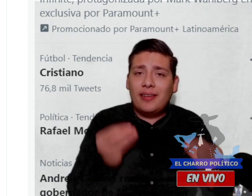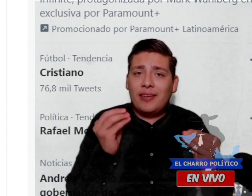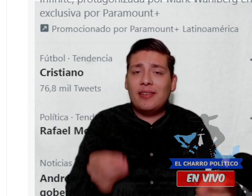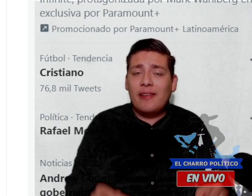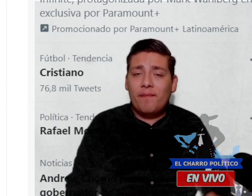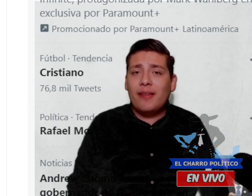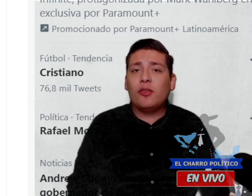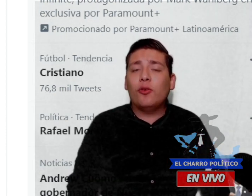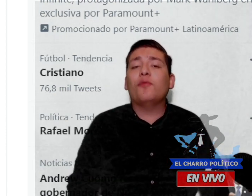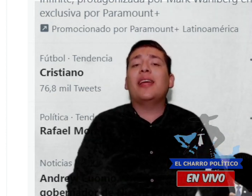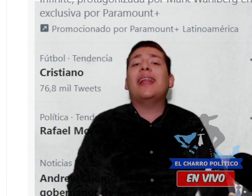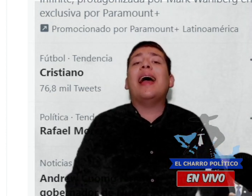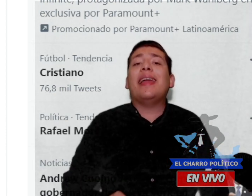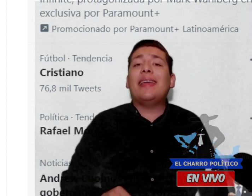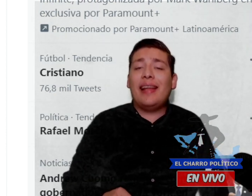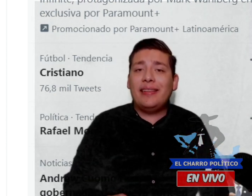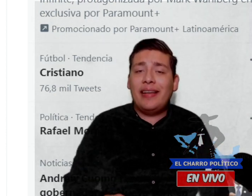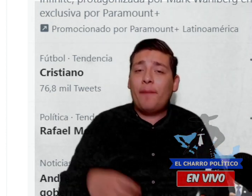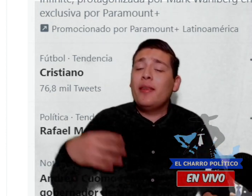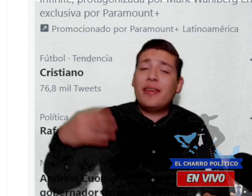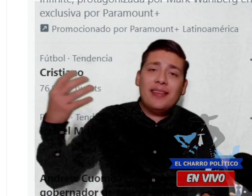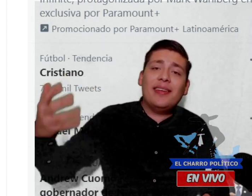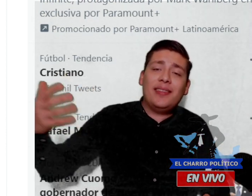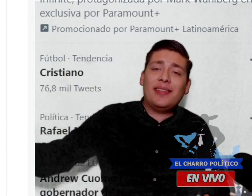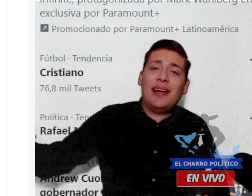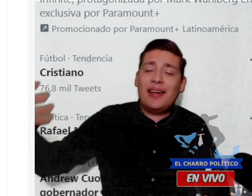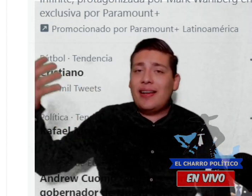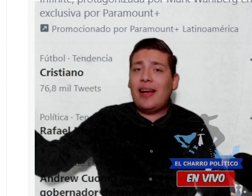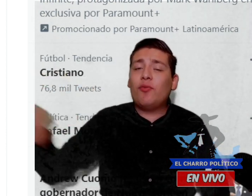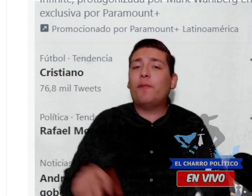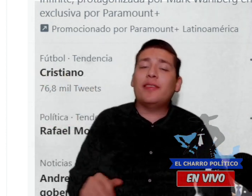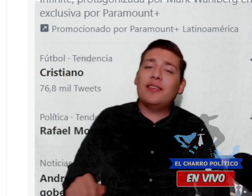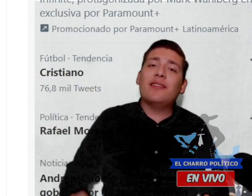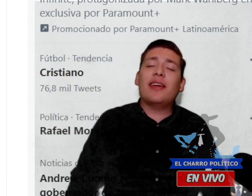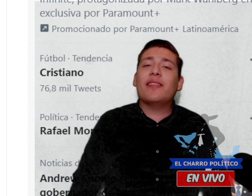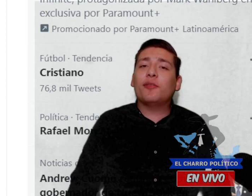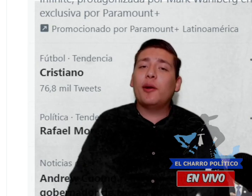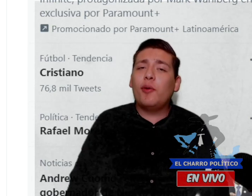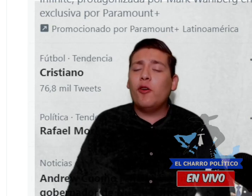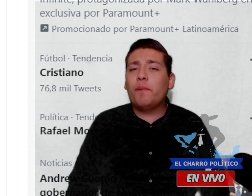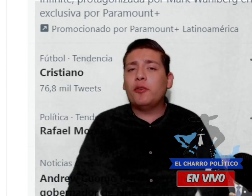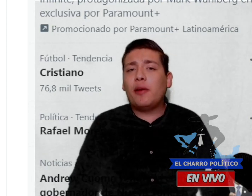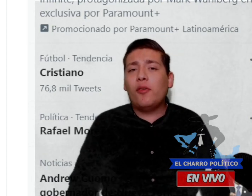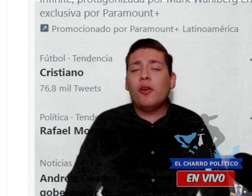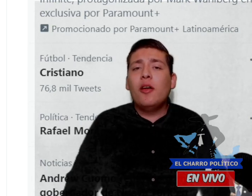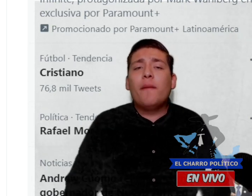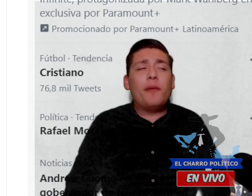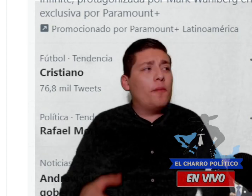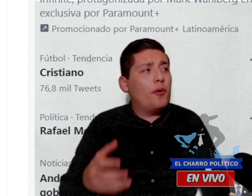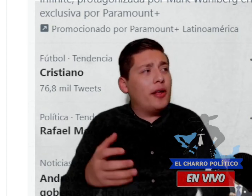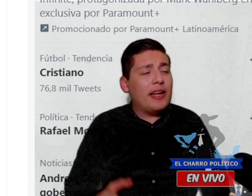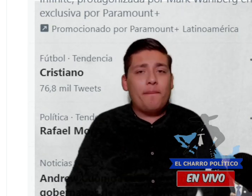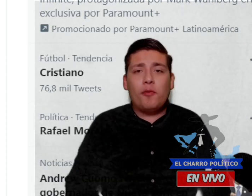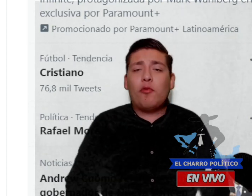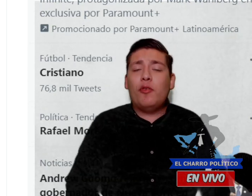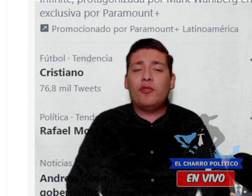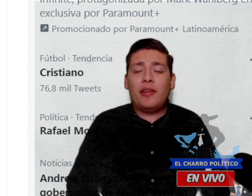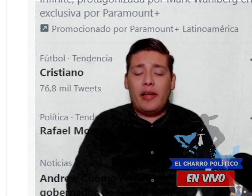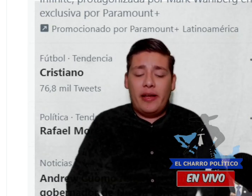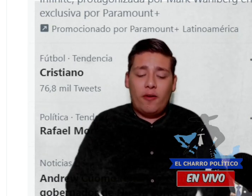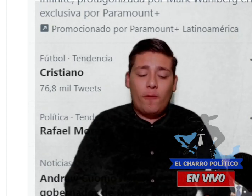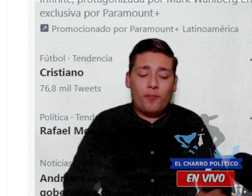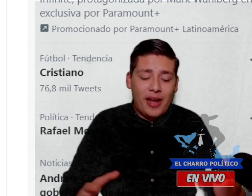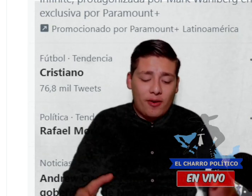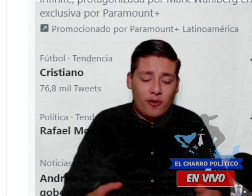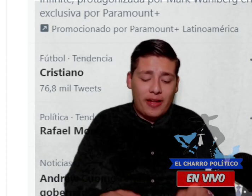problemáticas que existen dentro de la Iglesia. Y es que sí están criticando al presidente Andrés Manuel López Obrador, pero por ejemplo, cuando